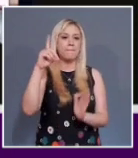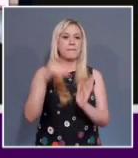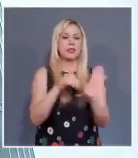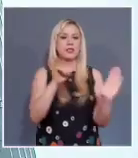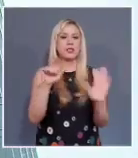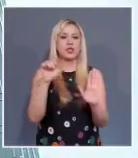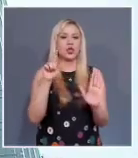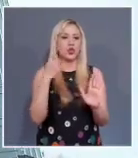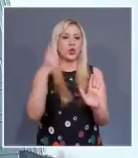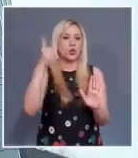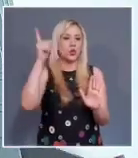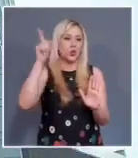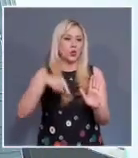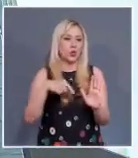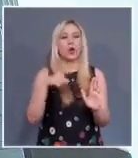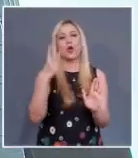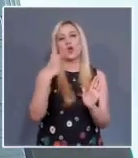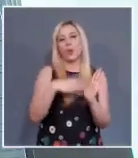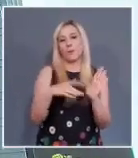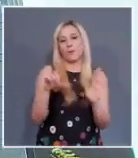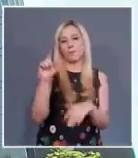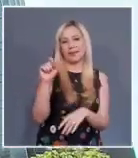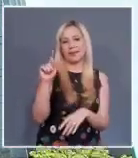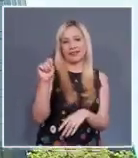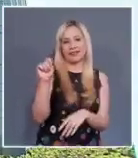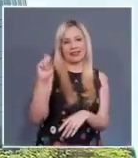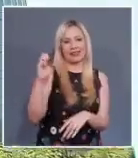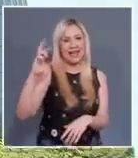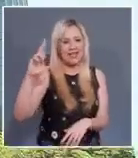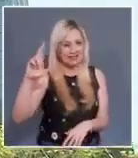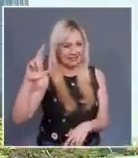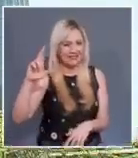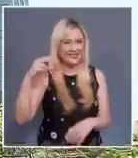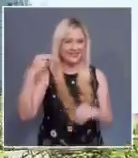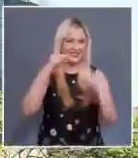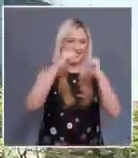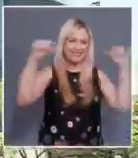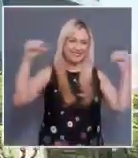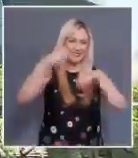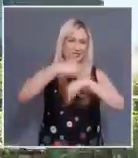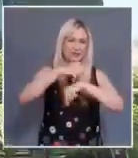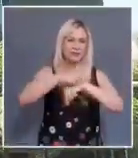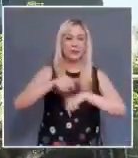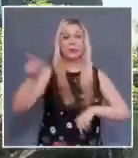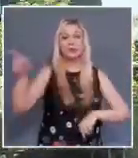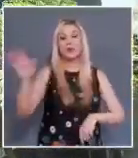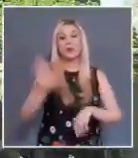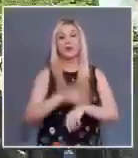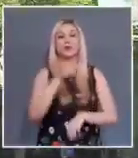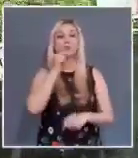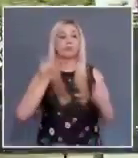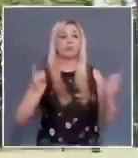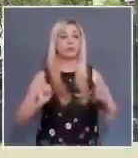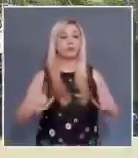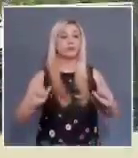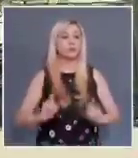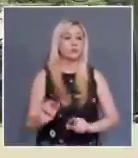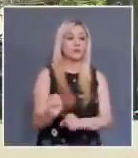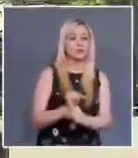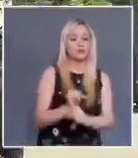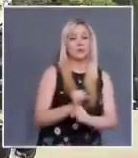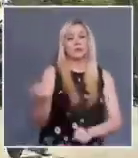1671/20-TER. En él determinó que la Fiscalía General de la República debe precisar el ordenamiento legal o jurídico en el que en